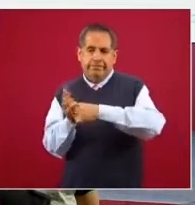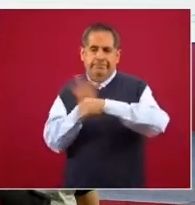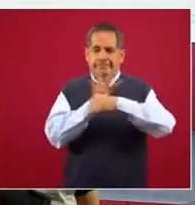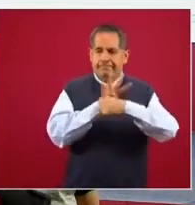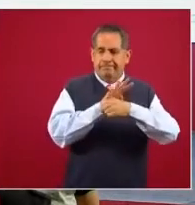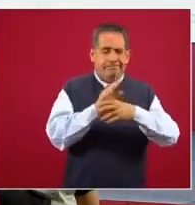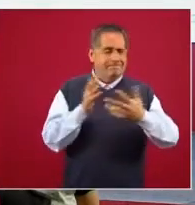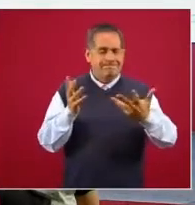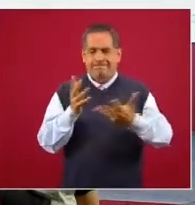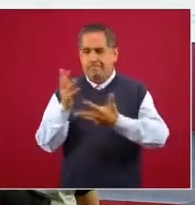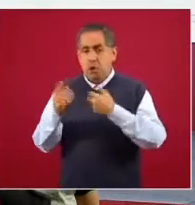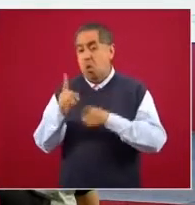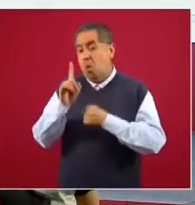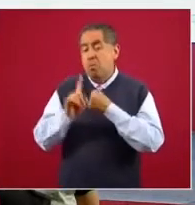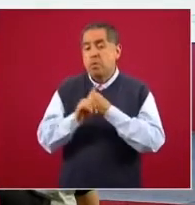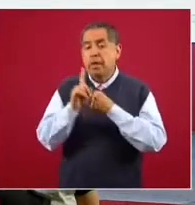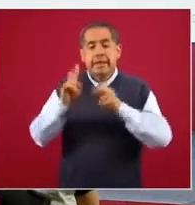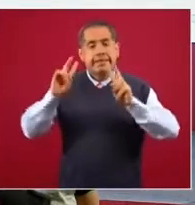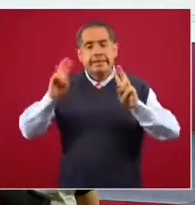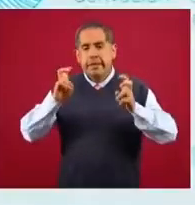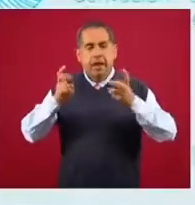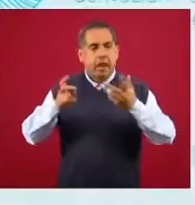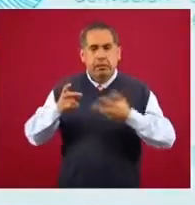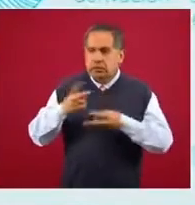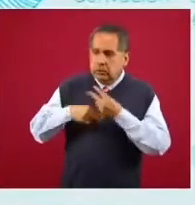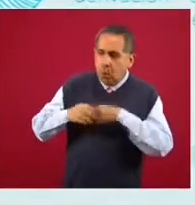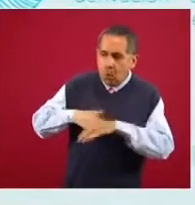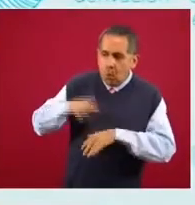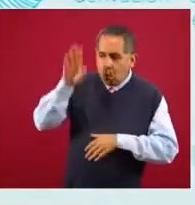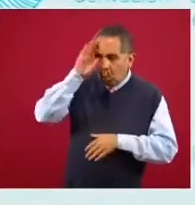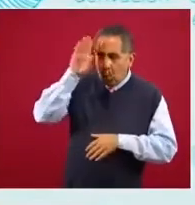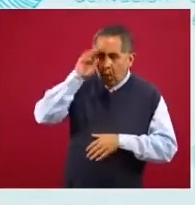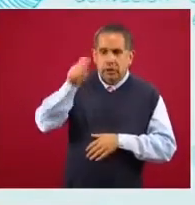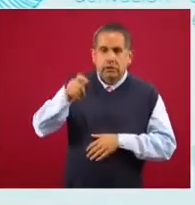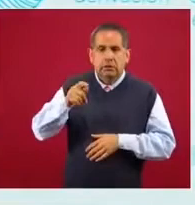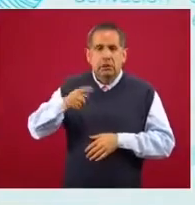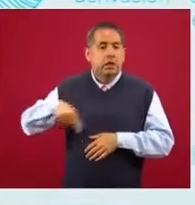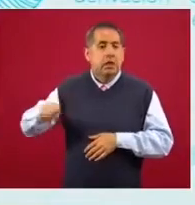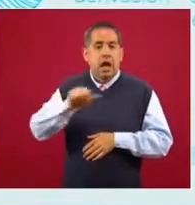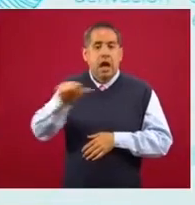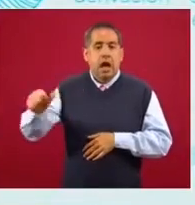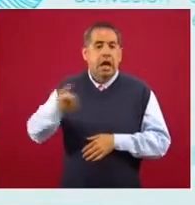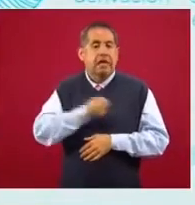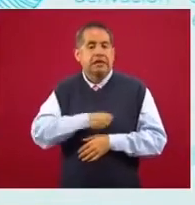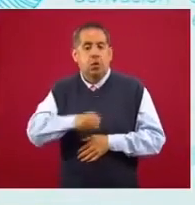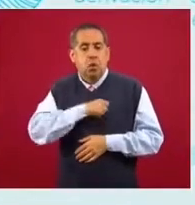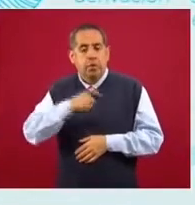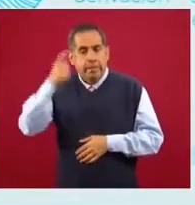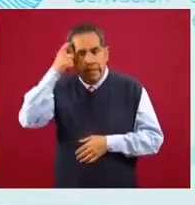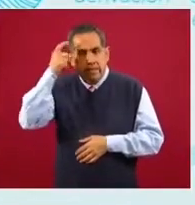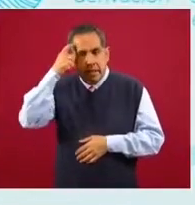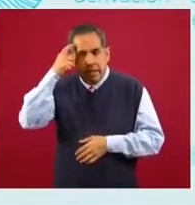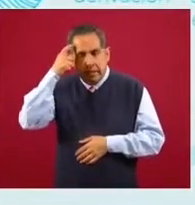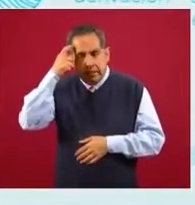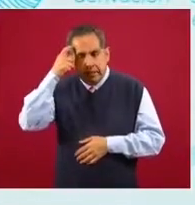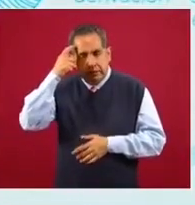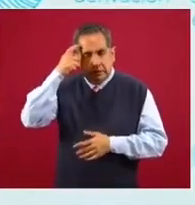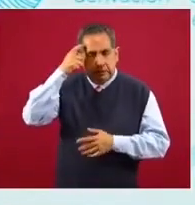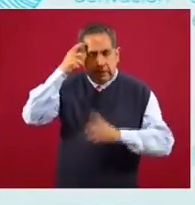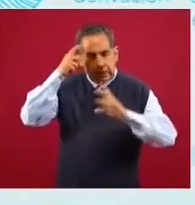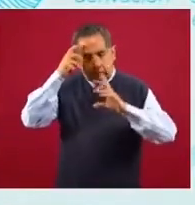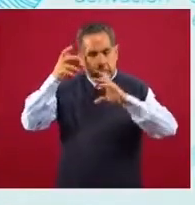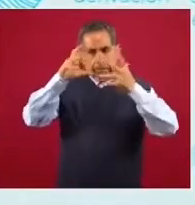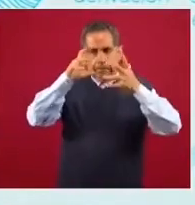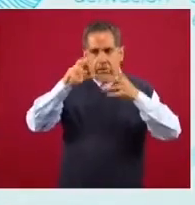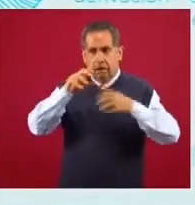uno de los principales temas que se han intensificado es el de la atención a la salud mental, principalmente en